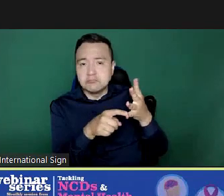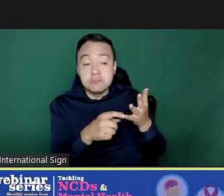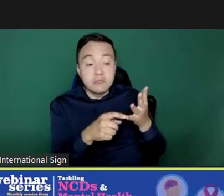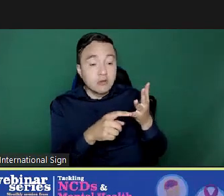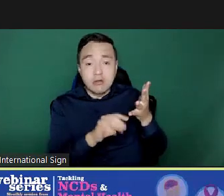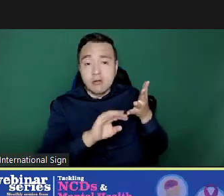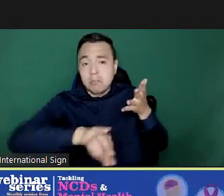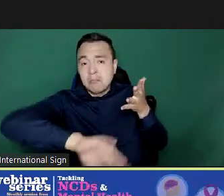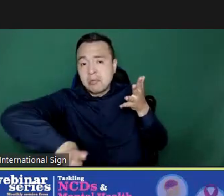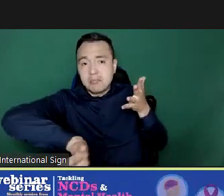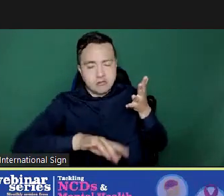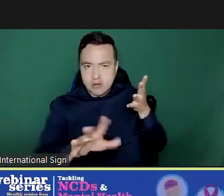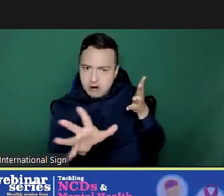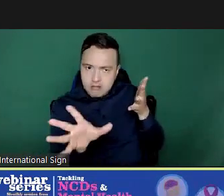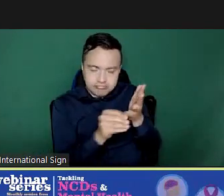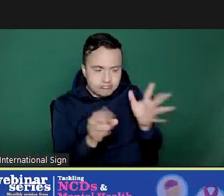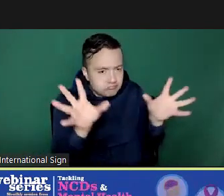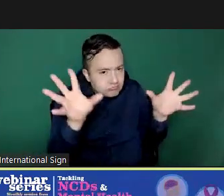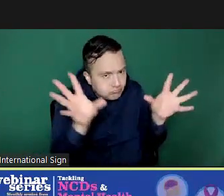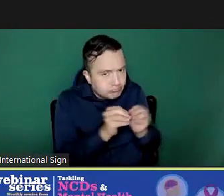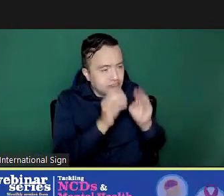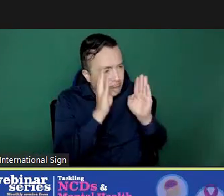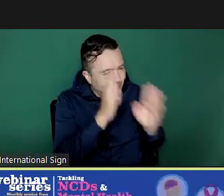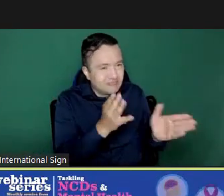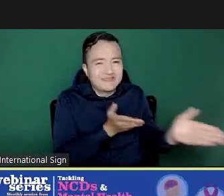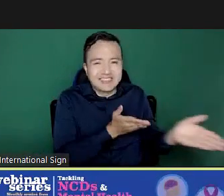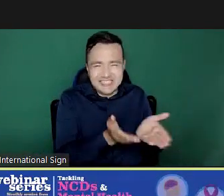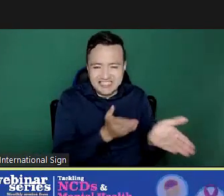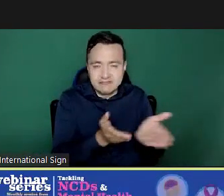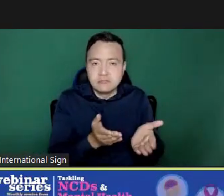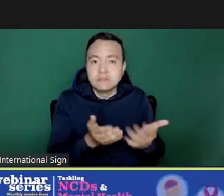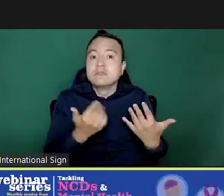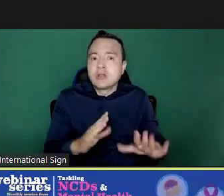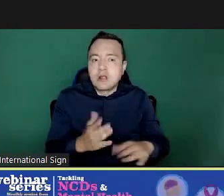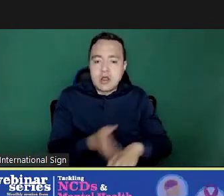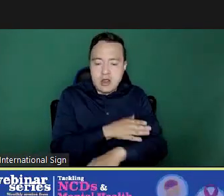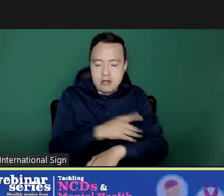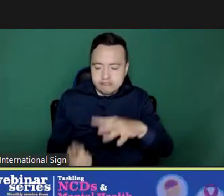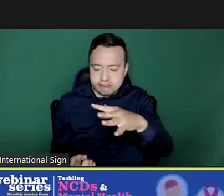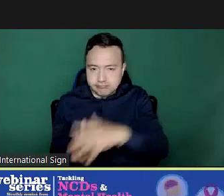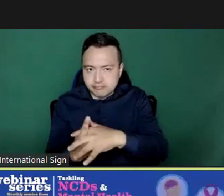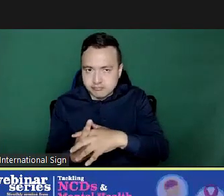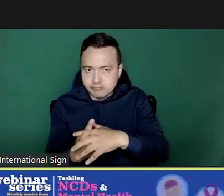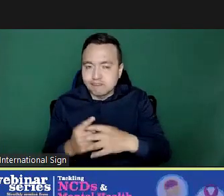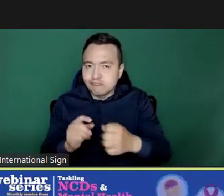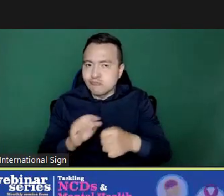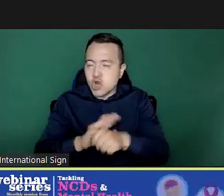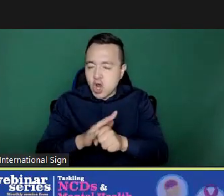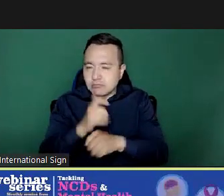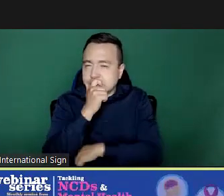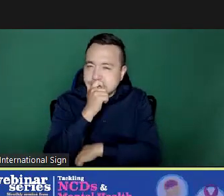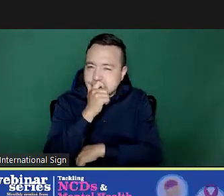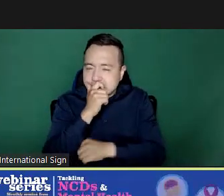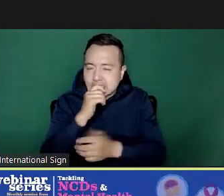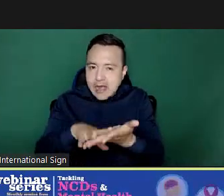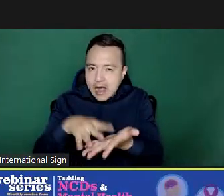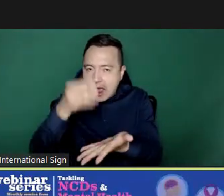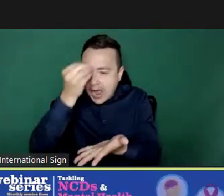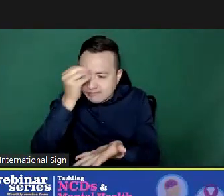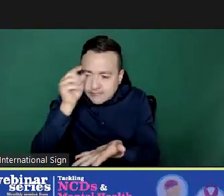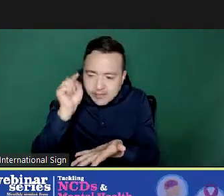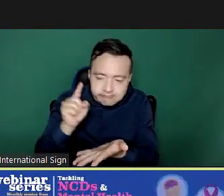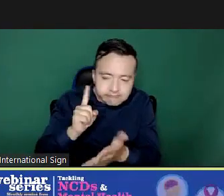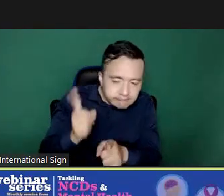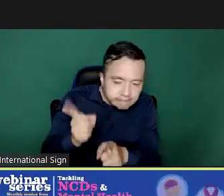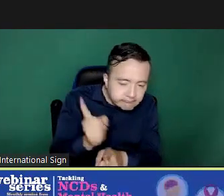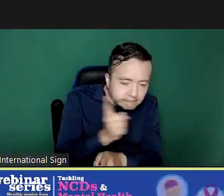los servicios. Hay que aprender de las lecciones que nos han enseñado durante esta pandemia, en donde pudimos dar atención